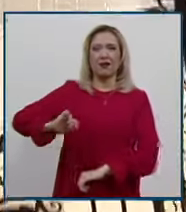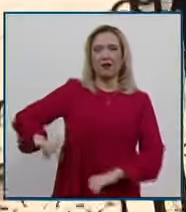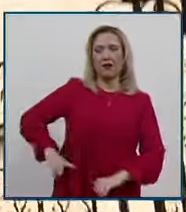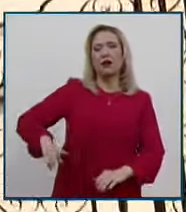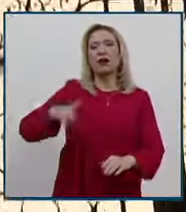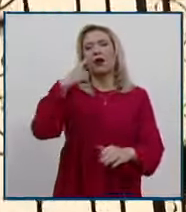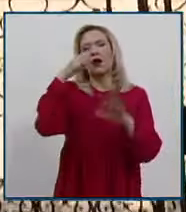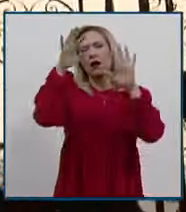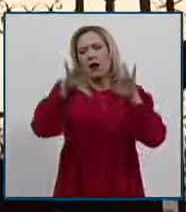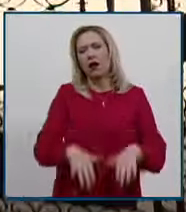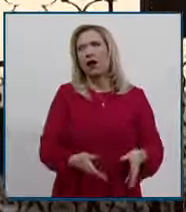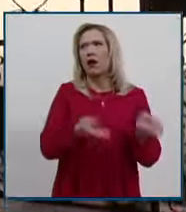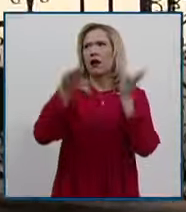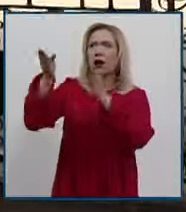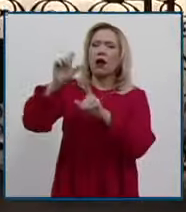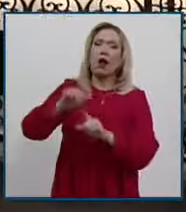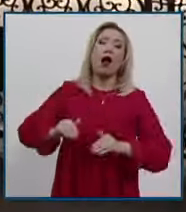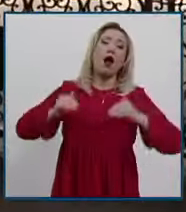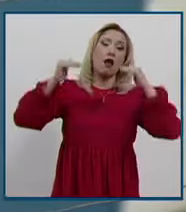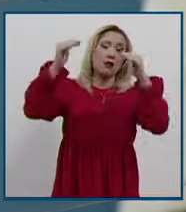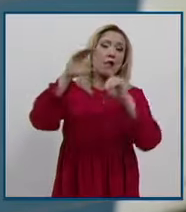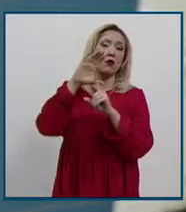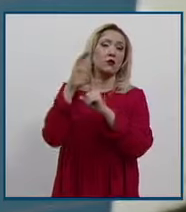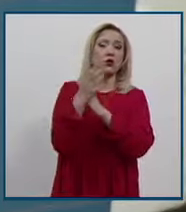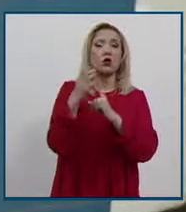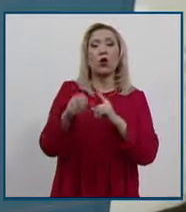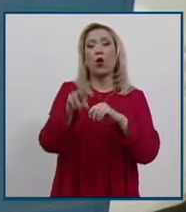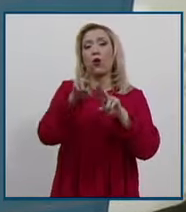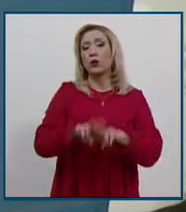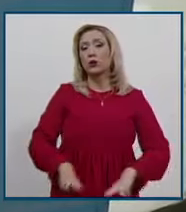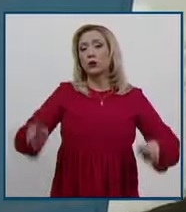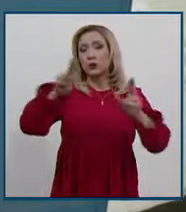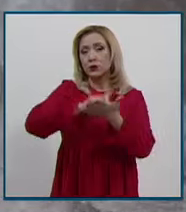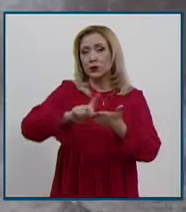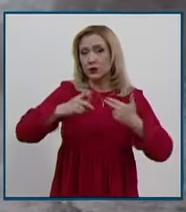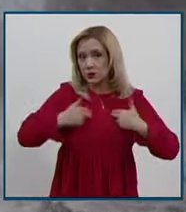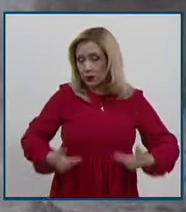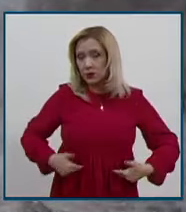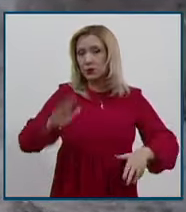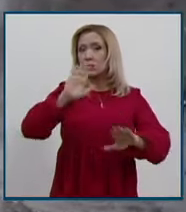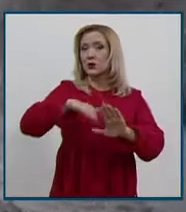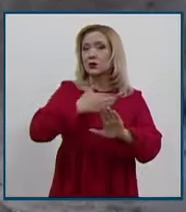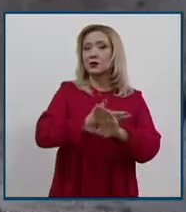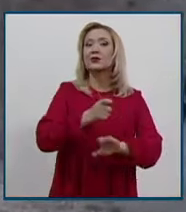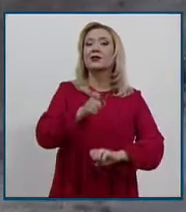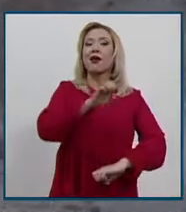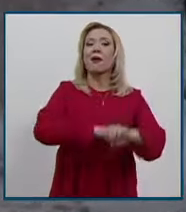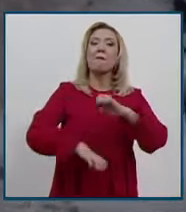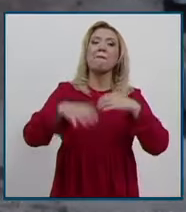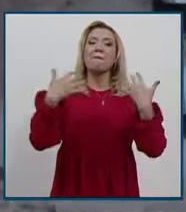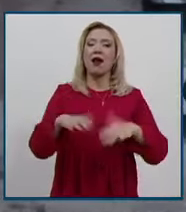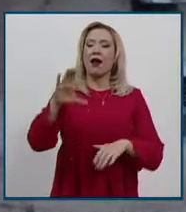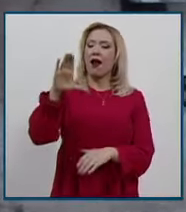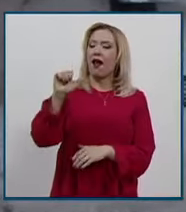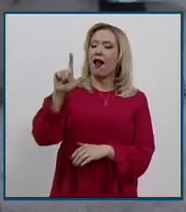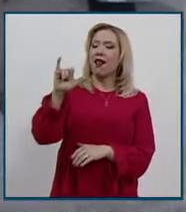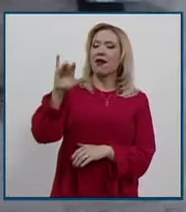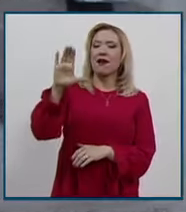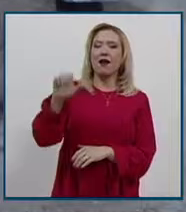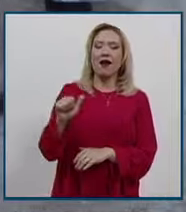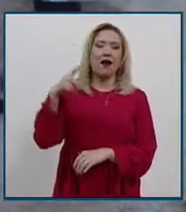la oficina de la alta comisionada de Naciones Unidas para los derechos humanos en contra de la empresa calica filial de la